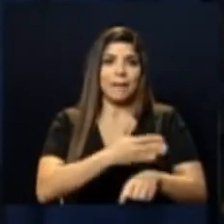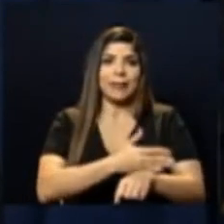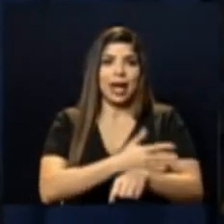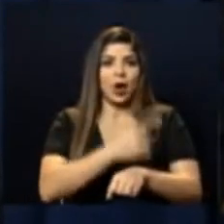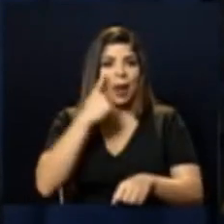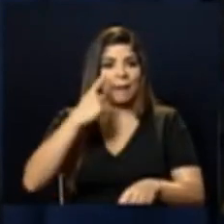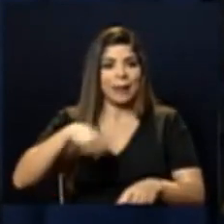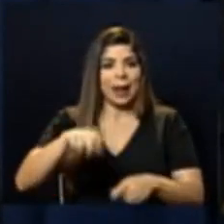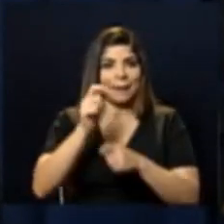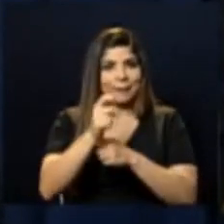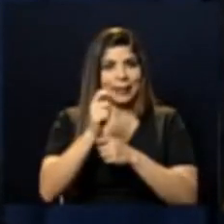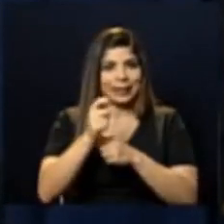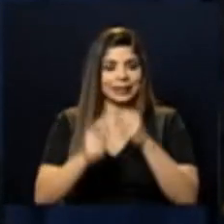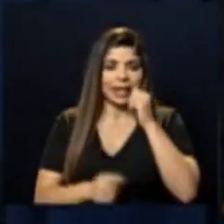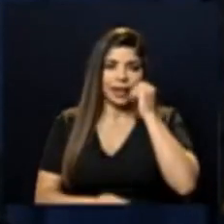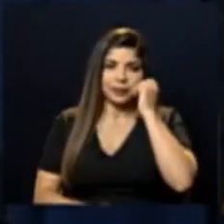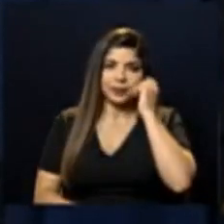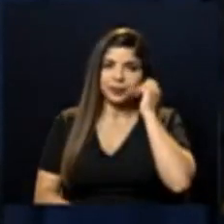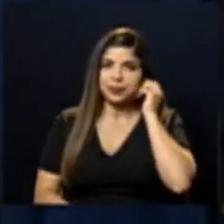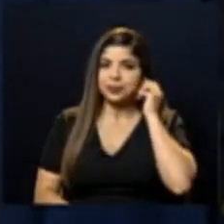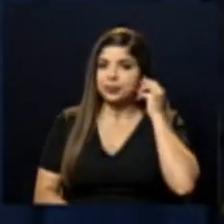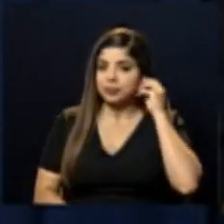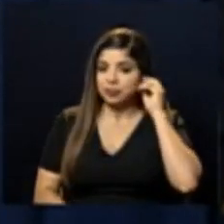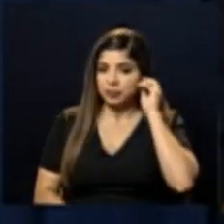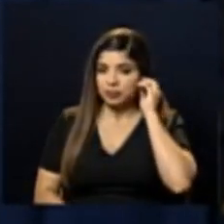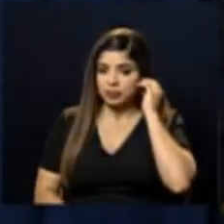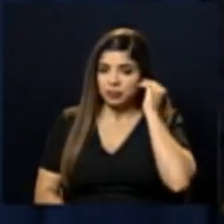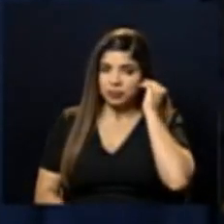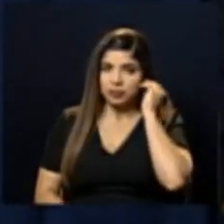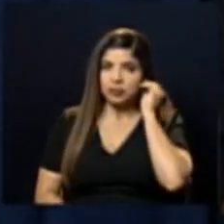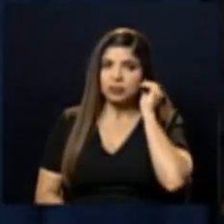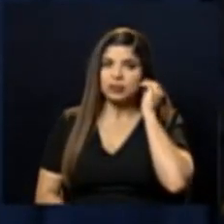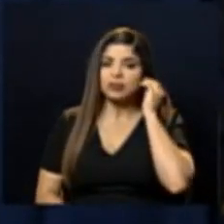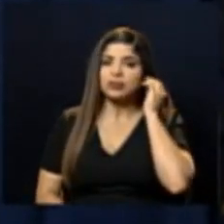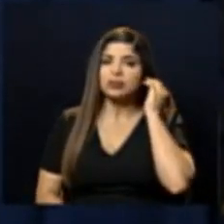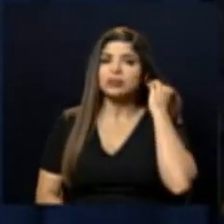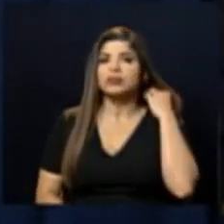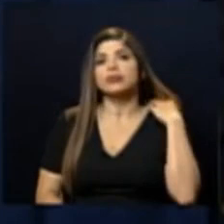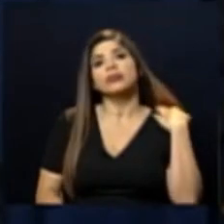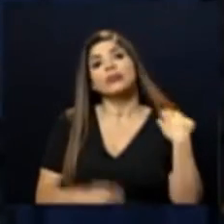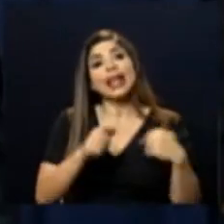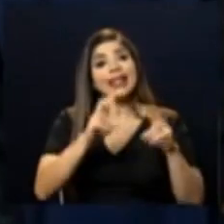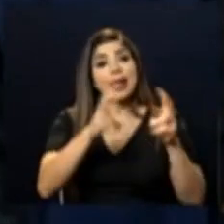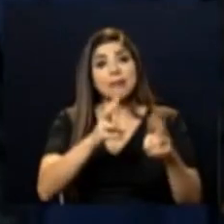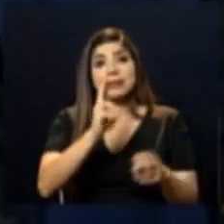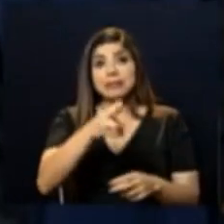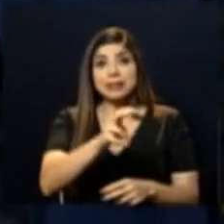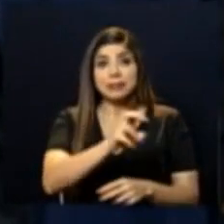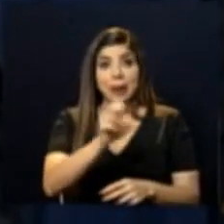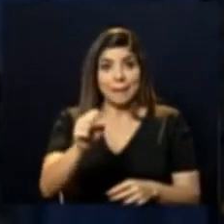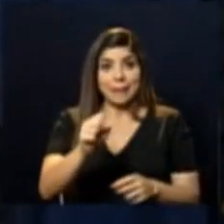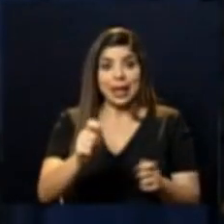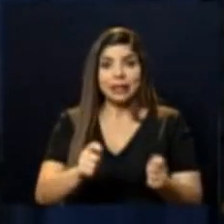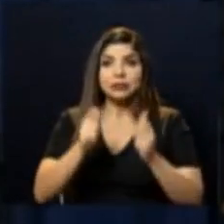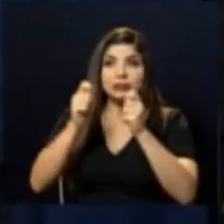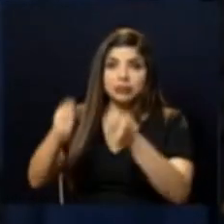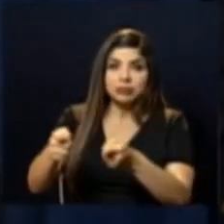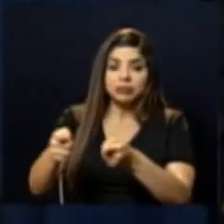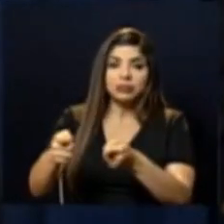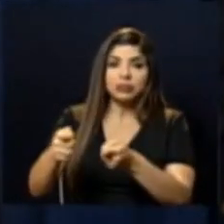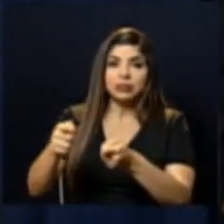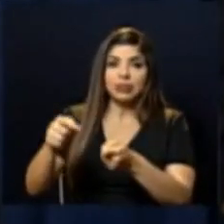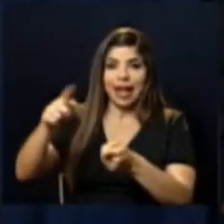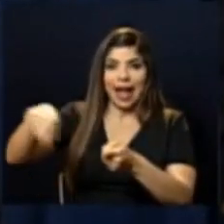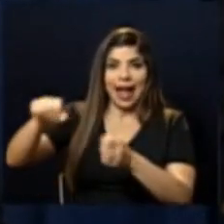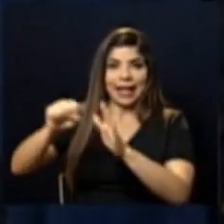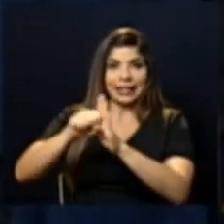sector pesquero. En ese sentido, ese mismo mes sometimos a su consideración, a